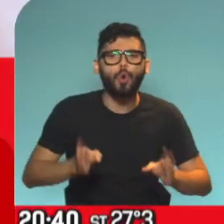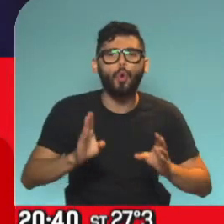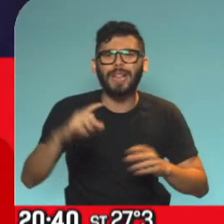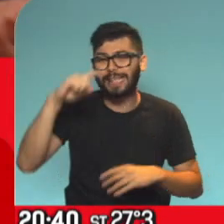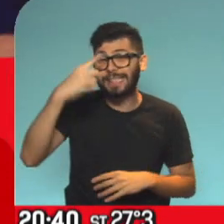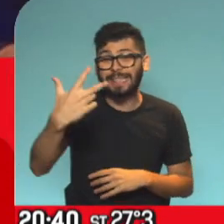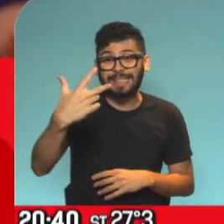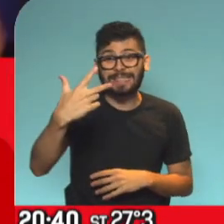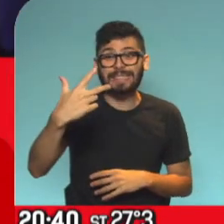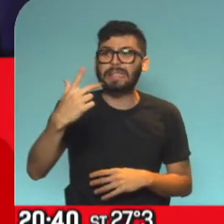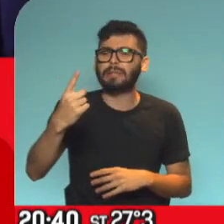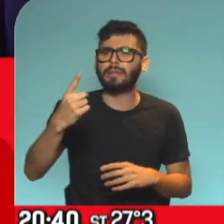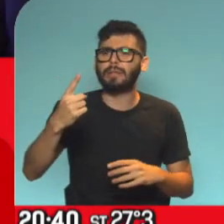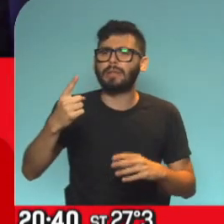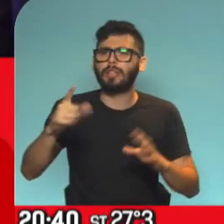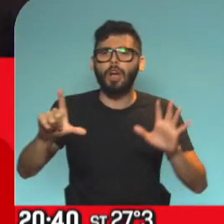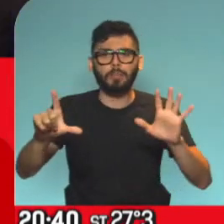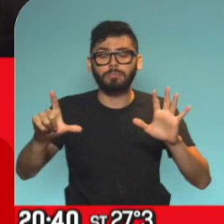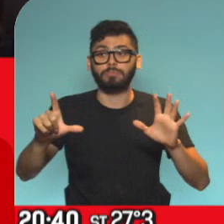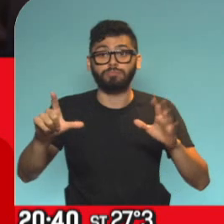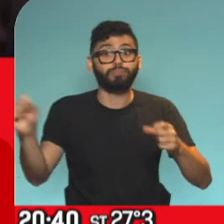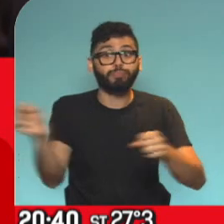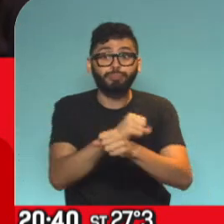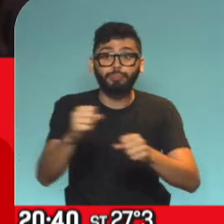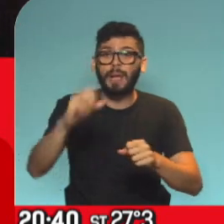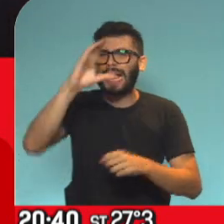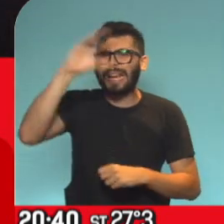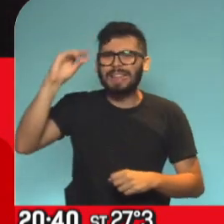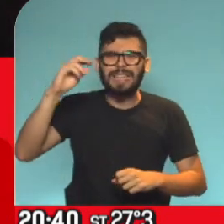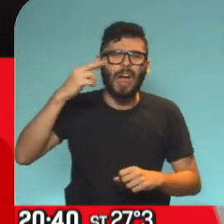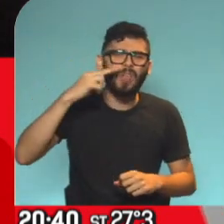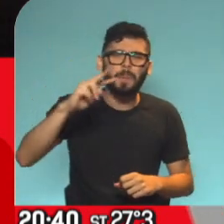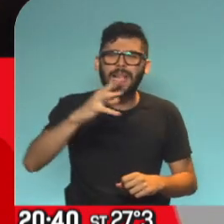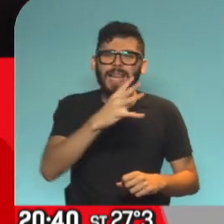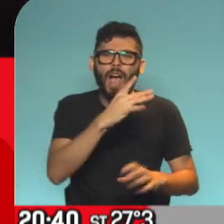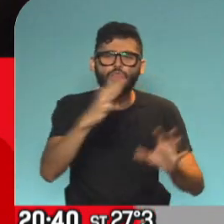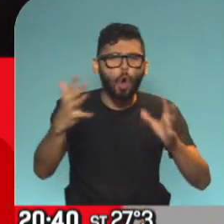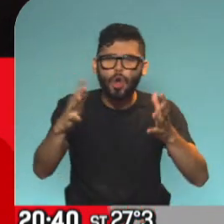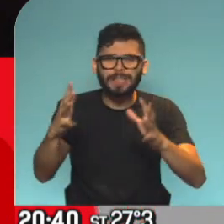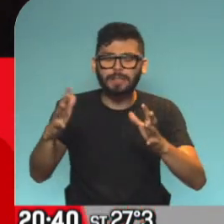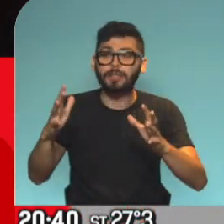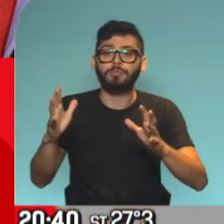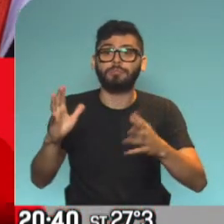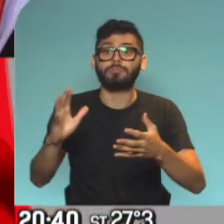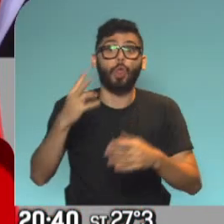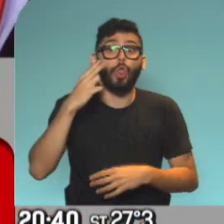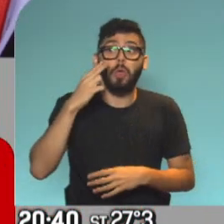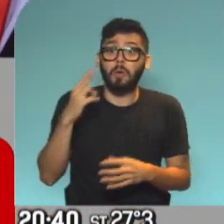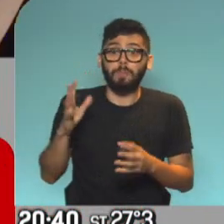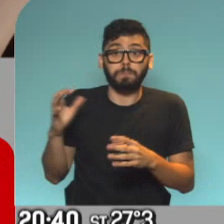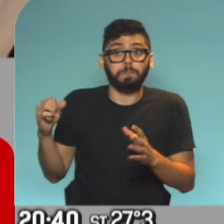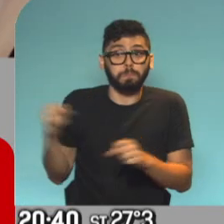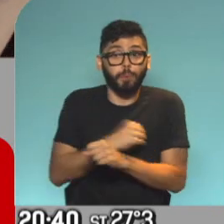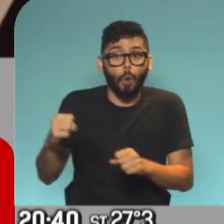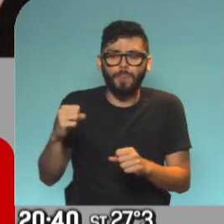licitó a fines del gobierno de Cristina en el 2014, nos comentaban. En el 2015 empezó la obra, en